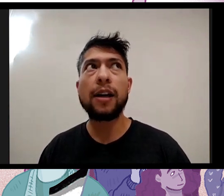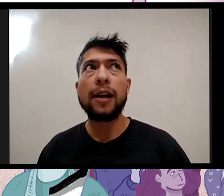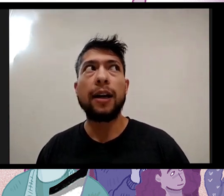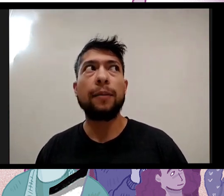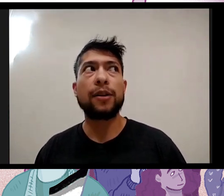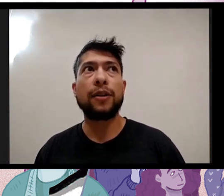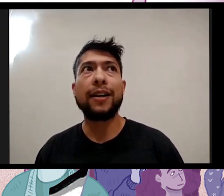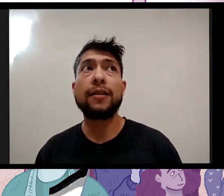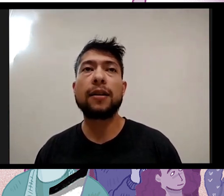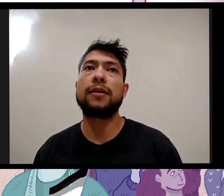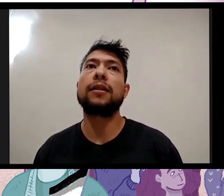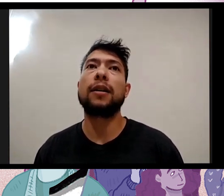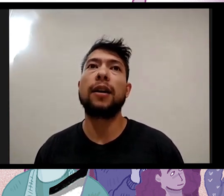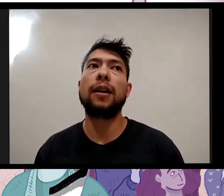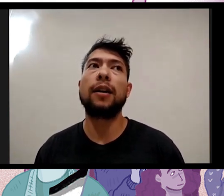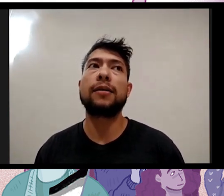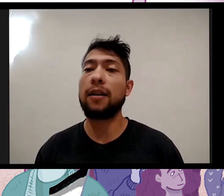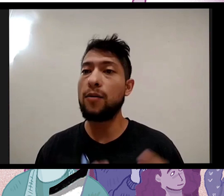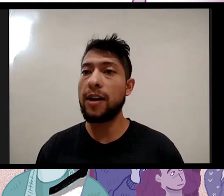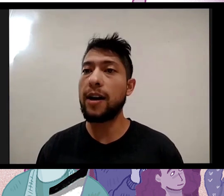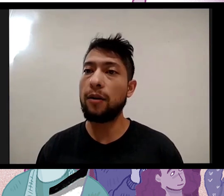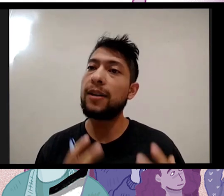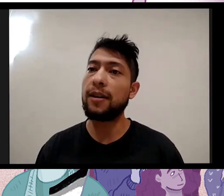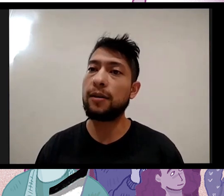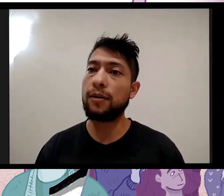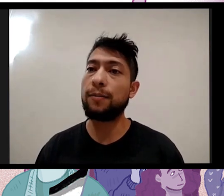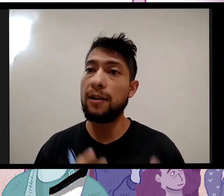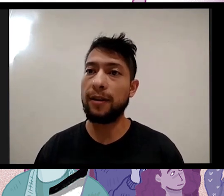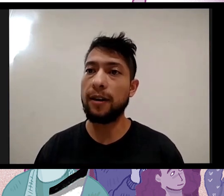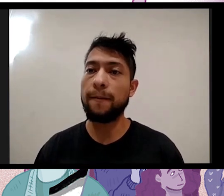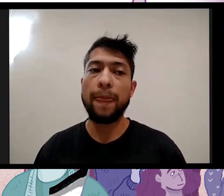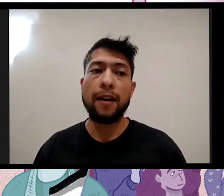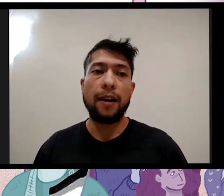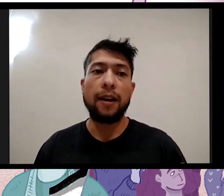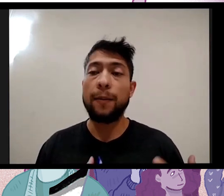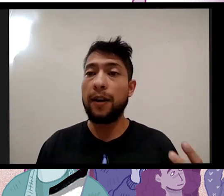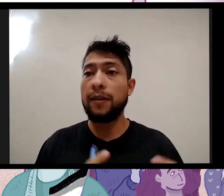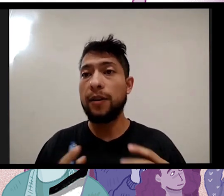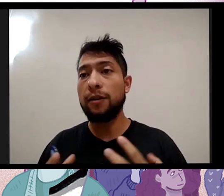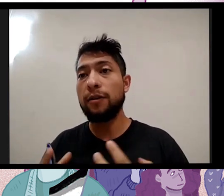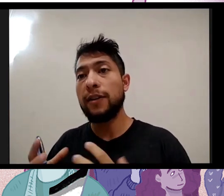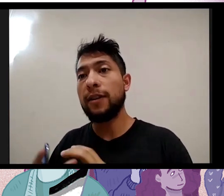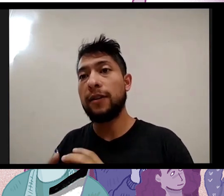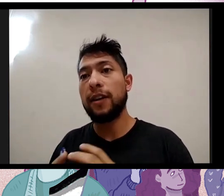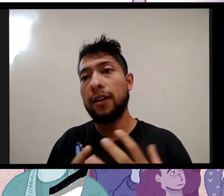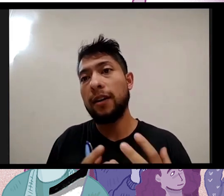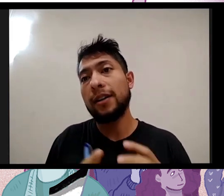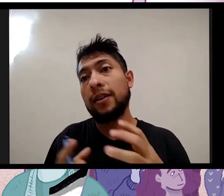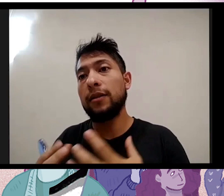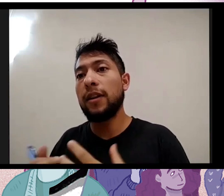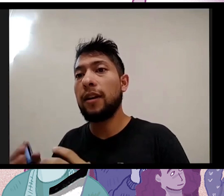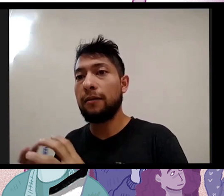que personas intersex se reunieran a conversar sobre sus problemáticas. Después este proyecto finalmente